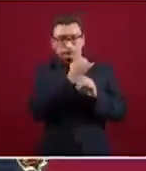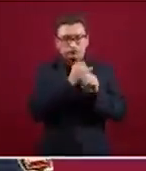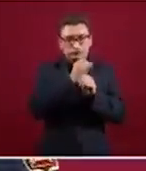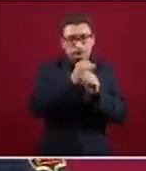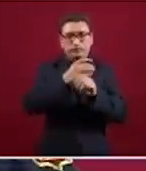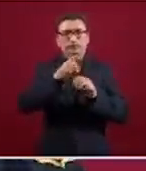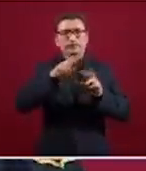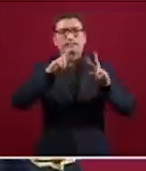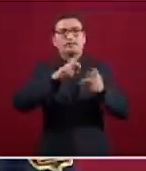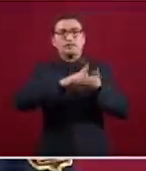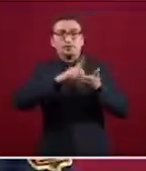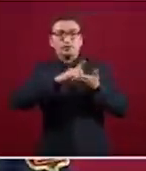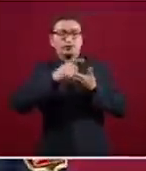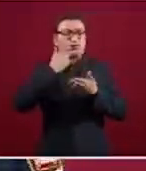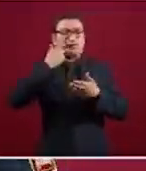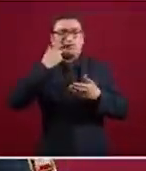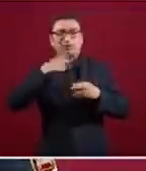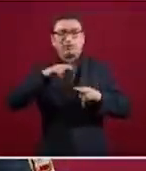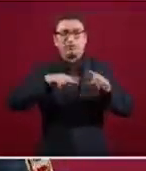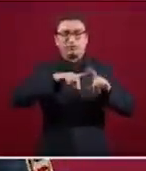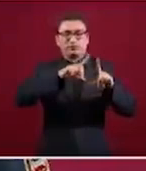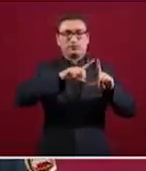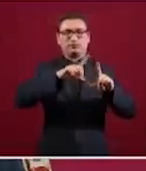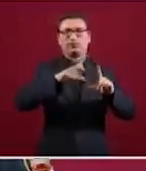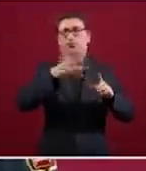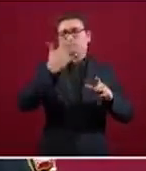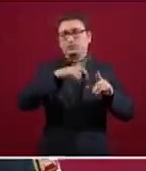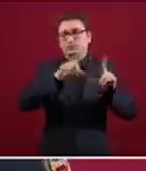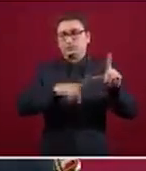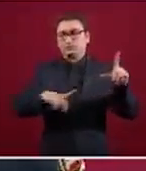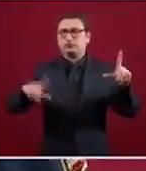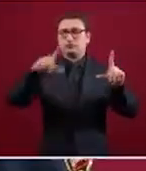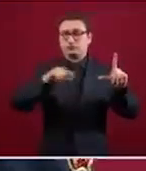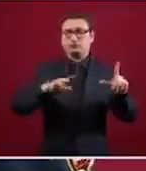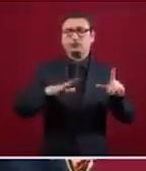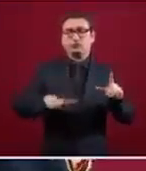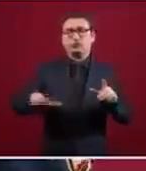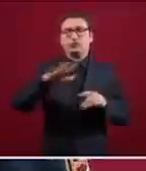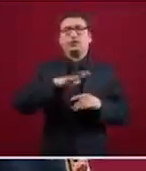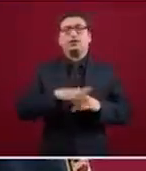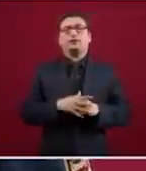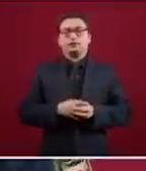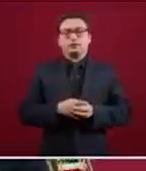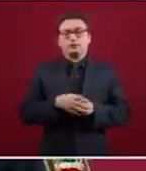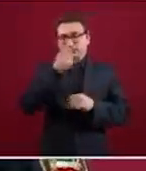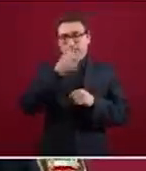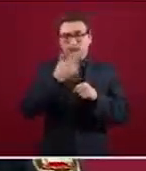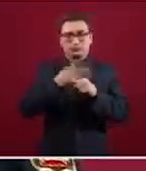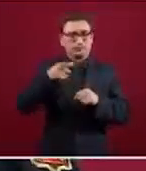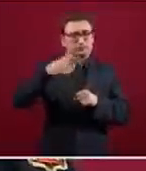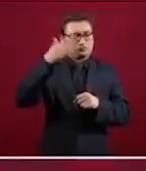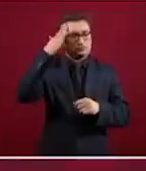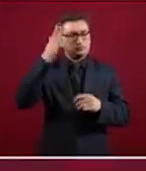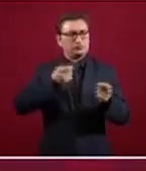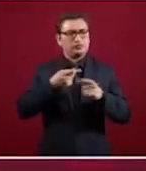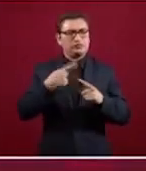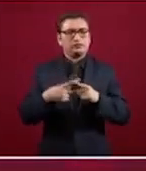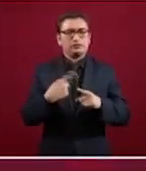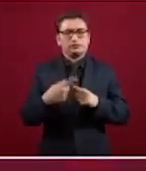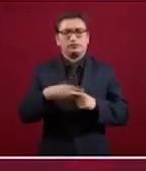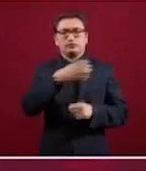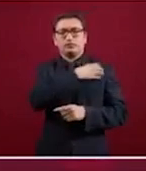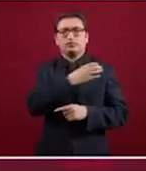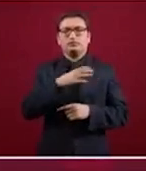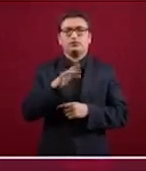narcotráfico a nivel bueno la secretaria a nivel nacional es el que el que dirige los esfuerzos es el teniente